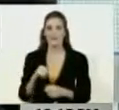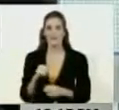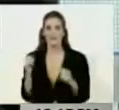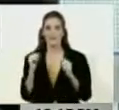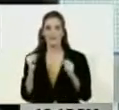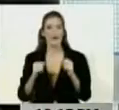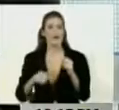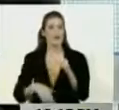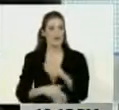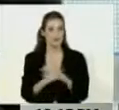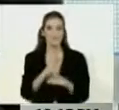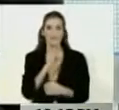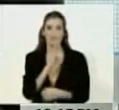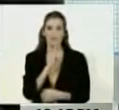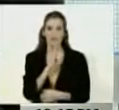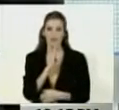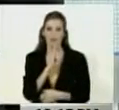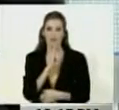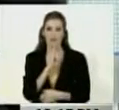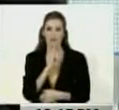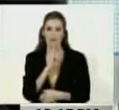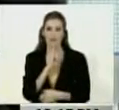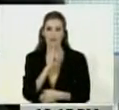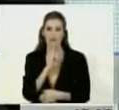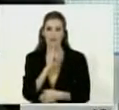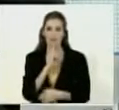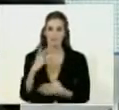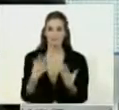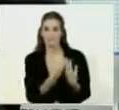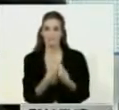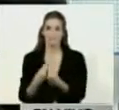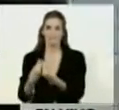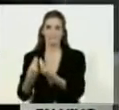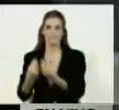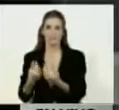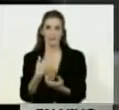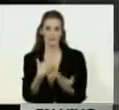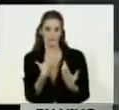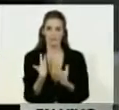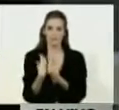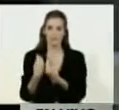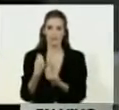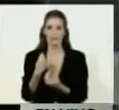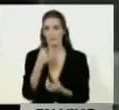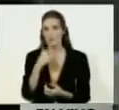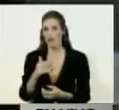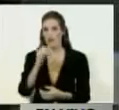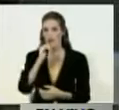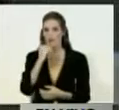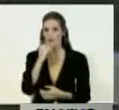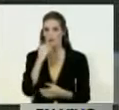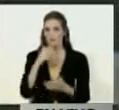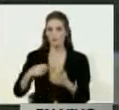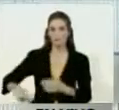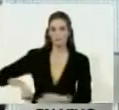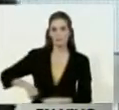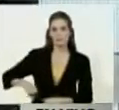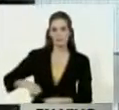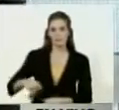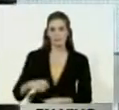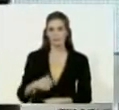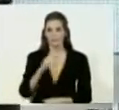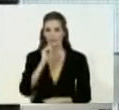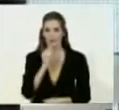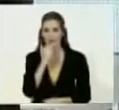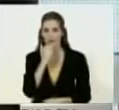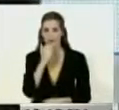para Barinas, me sonsacaba. Vamos echarnos una. El sonsacador.